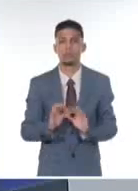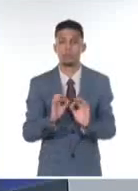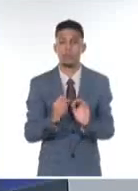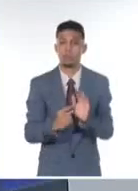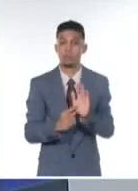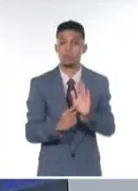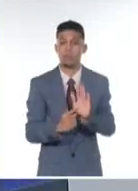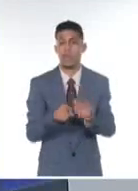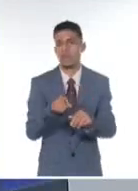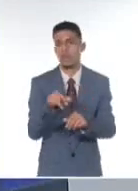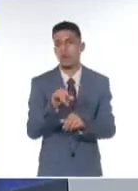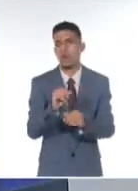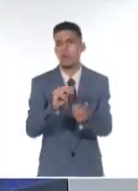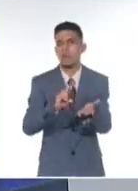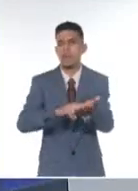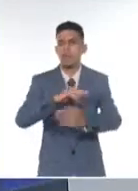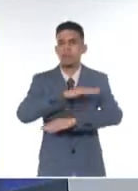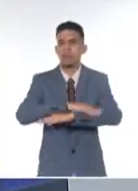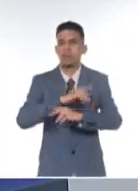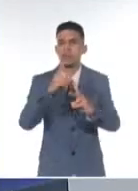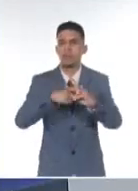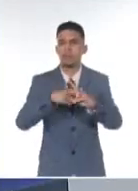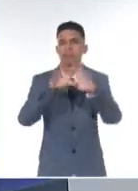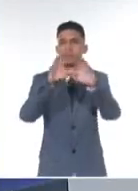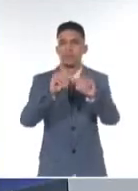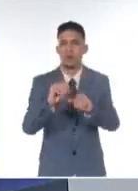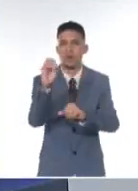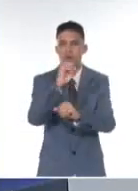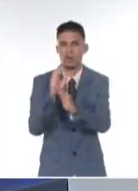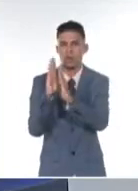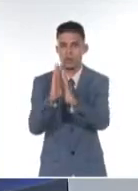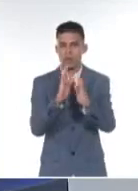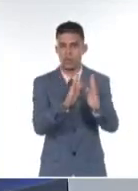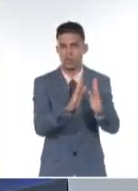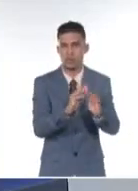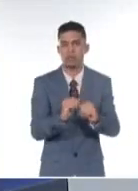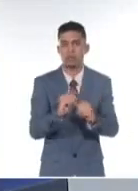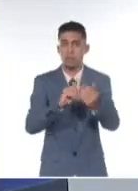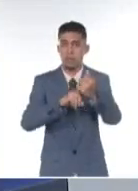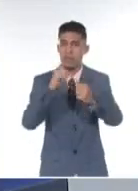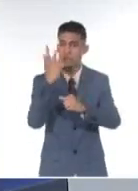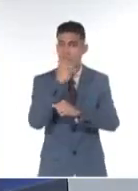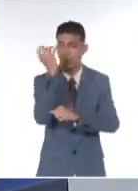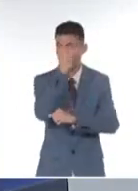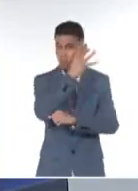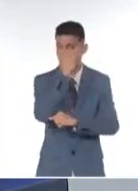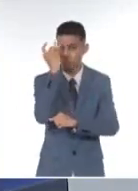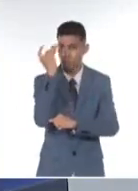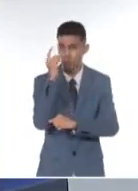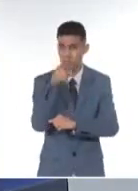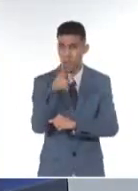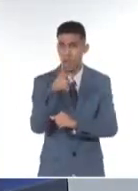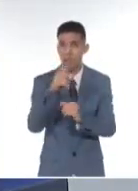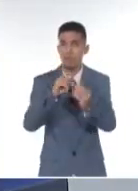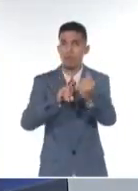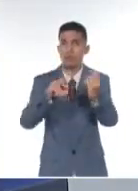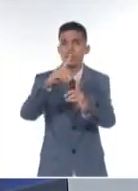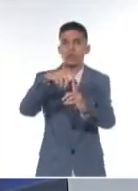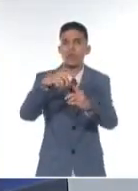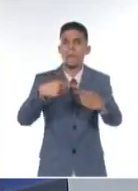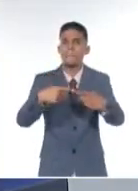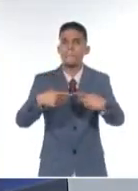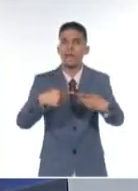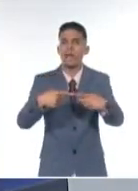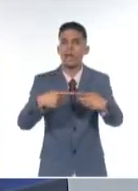del miembro del buró político y secretario de organización del comité central Roberto Morales Ojeda se celebró en las tunas el pleno extraordinario del